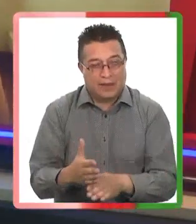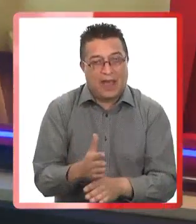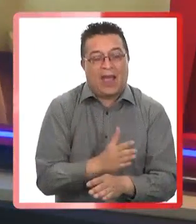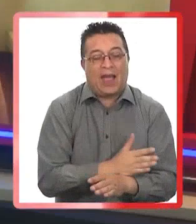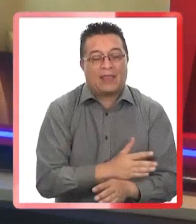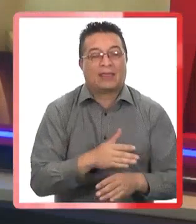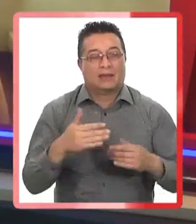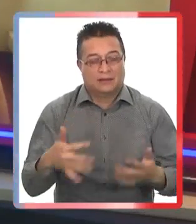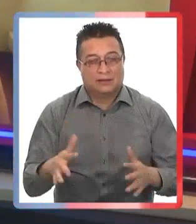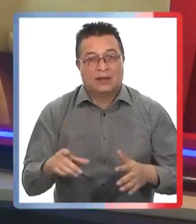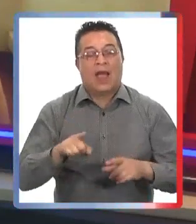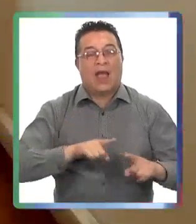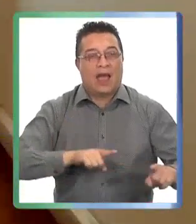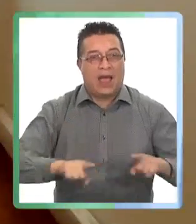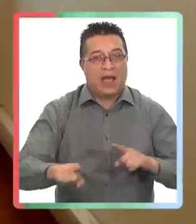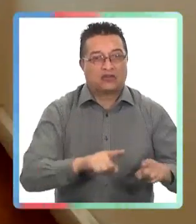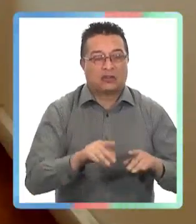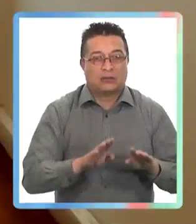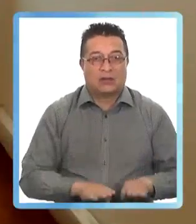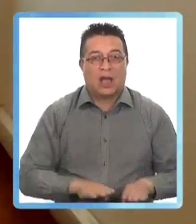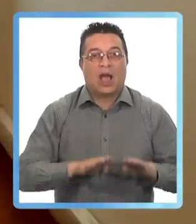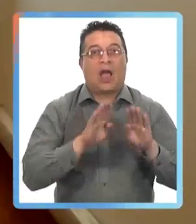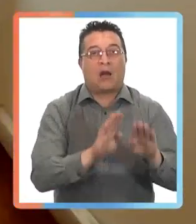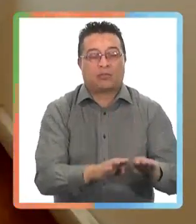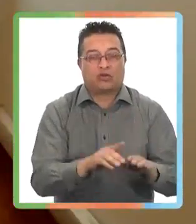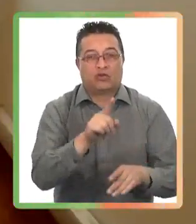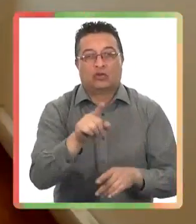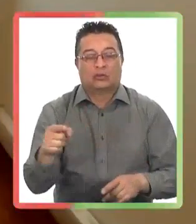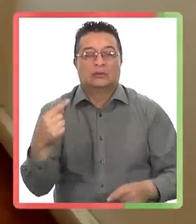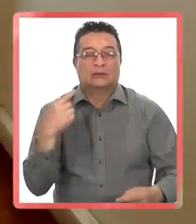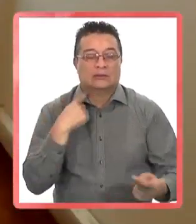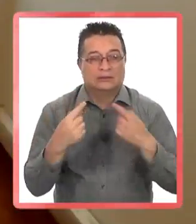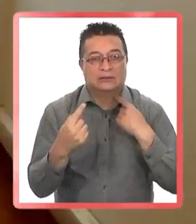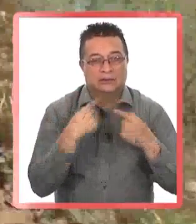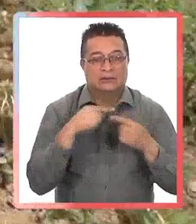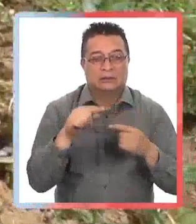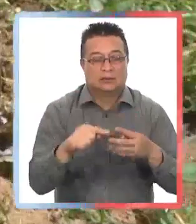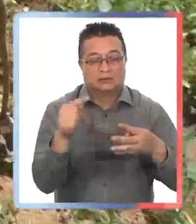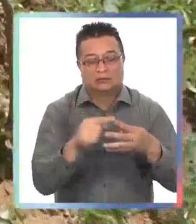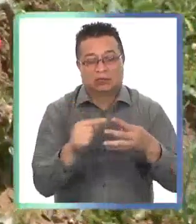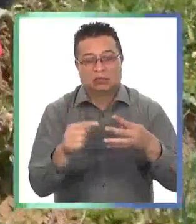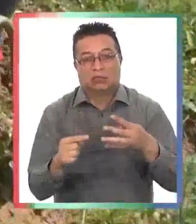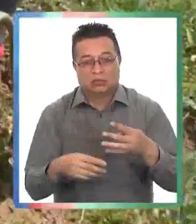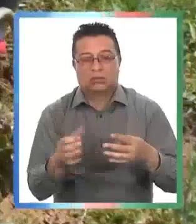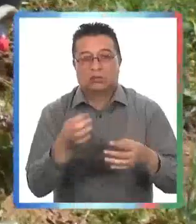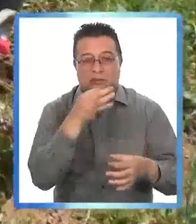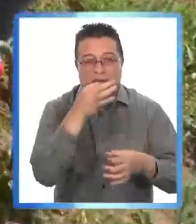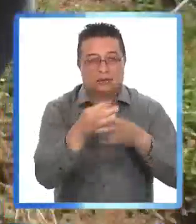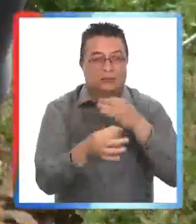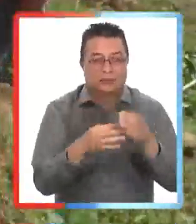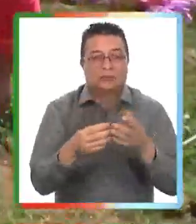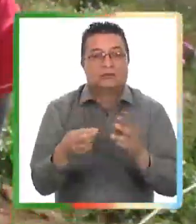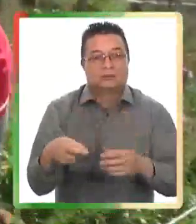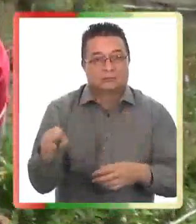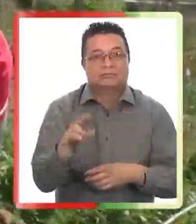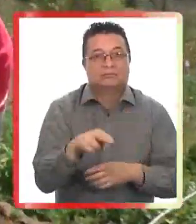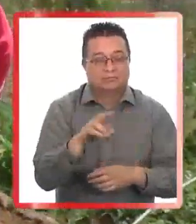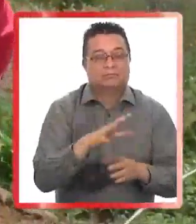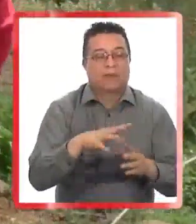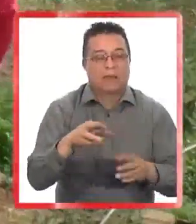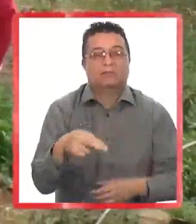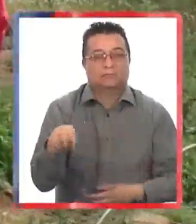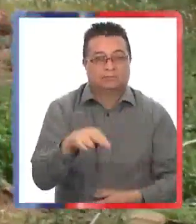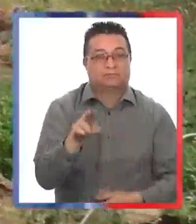anticipar fundamentalmente acciones en apoyo a quienes se ven afectados por estos episodios que, como decíamos, cada vez están siendo